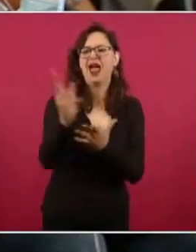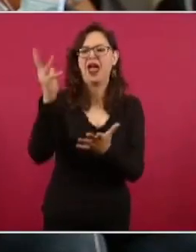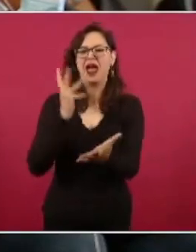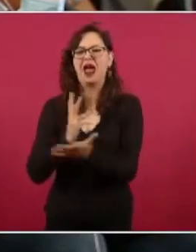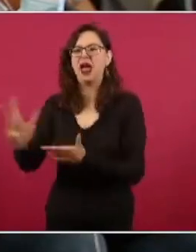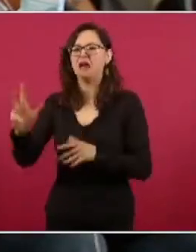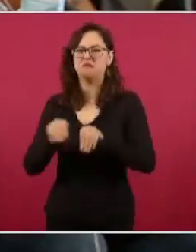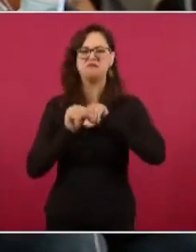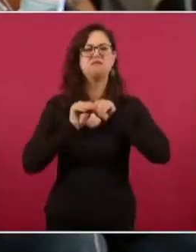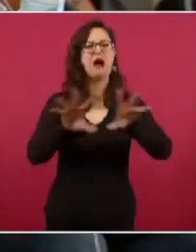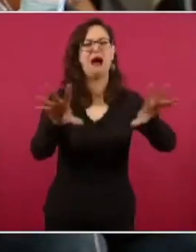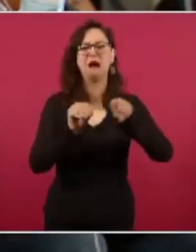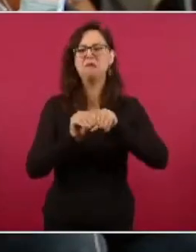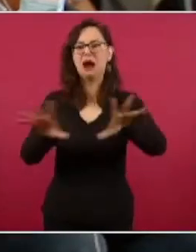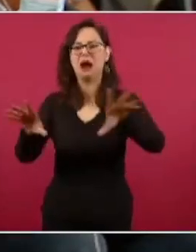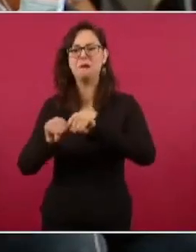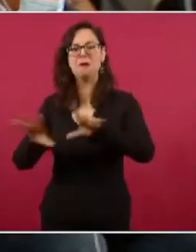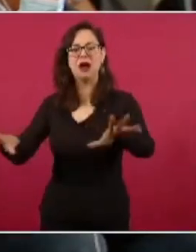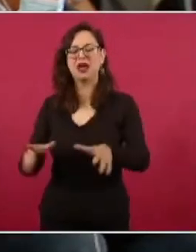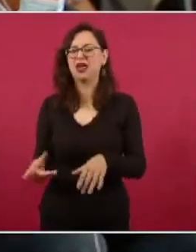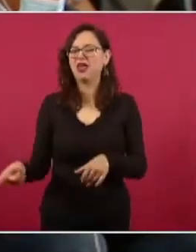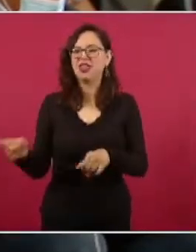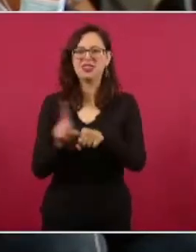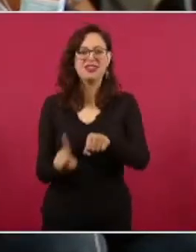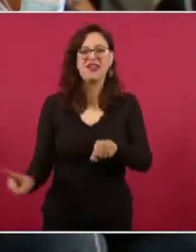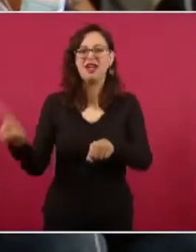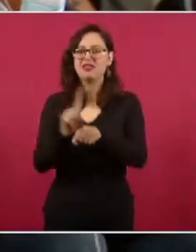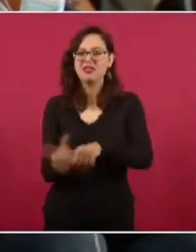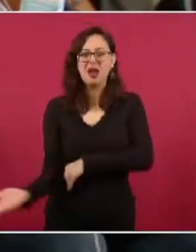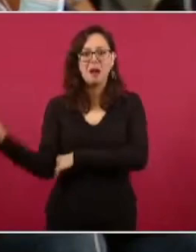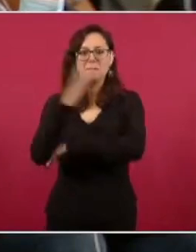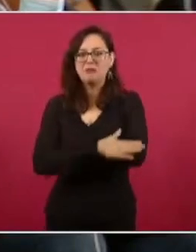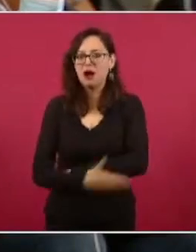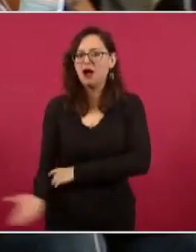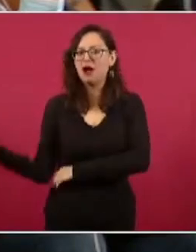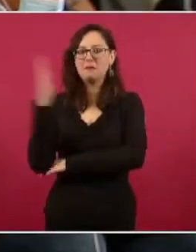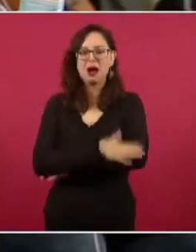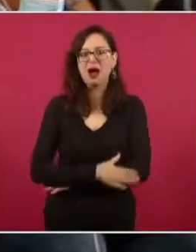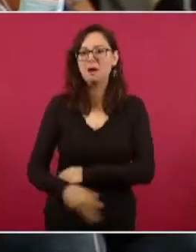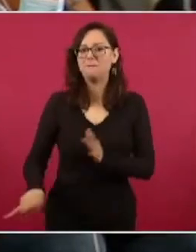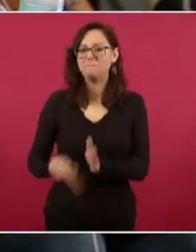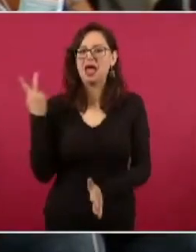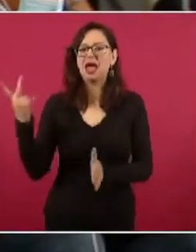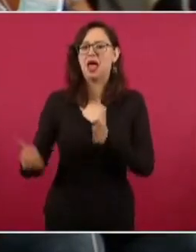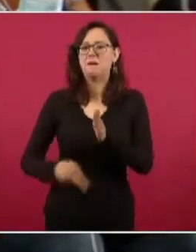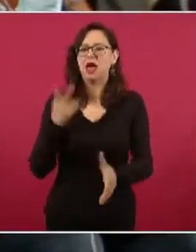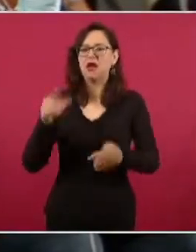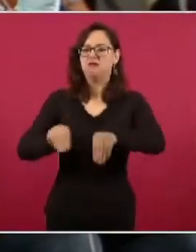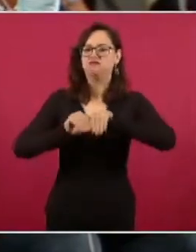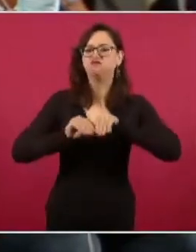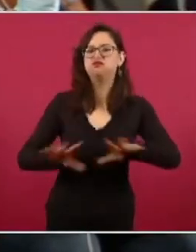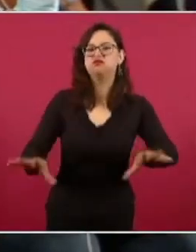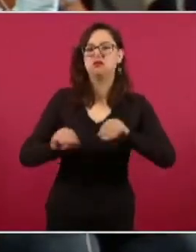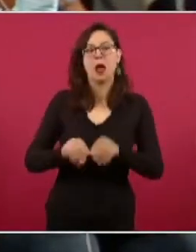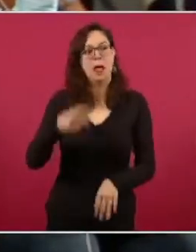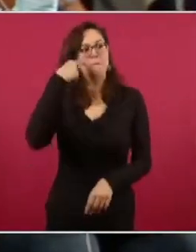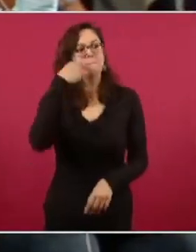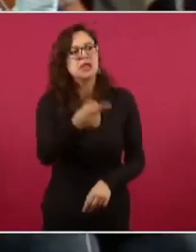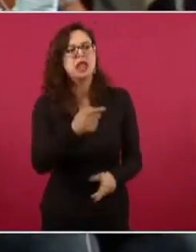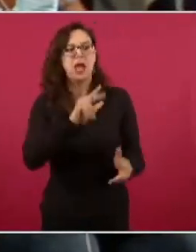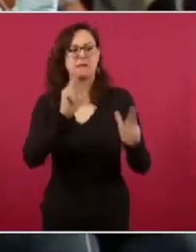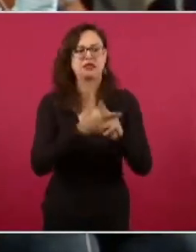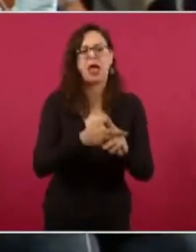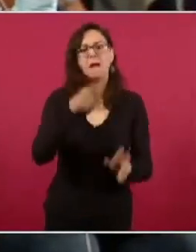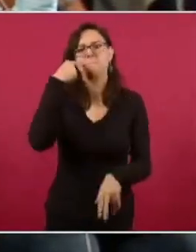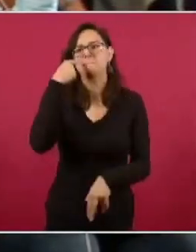a la nota roja, de manera permanente están repitiendo y repitiendo estas noticias de homicidios